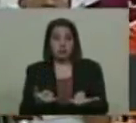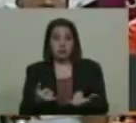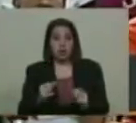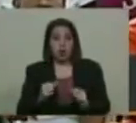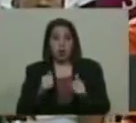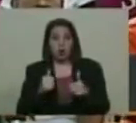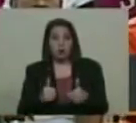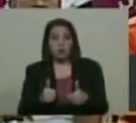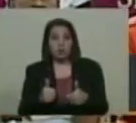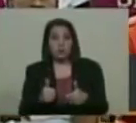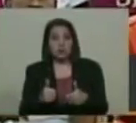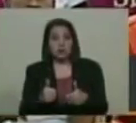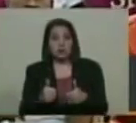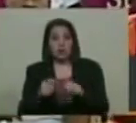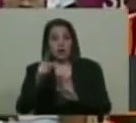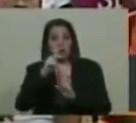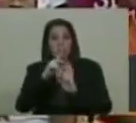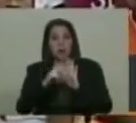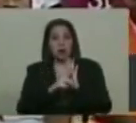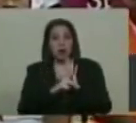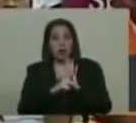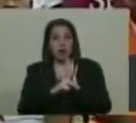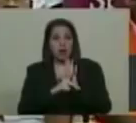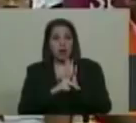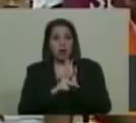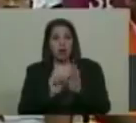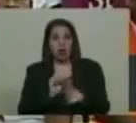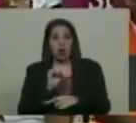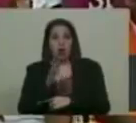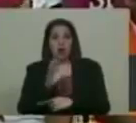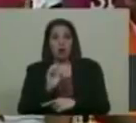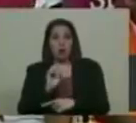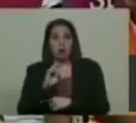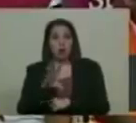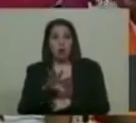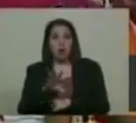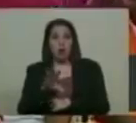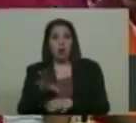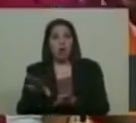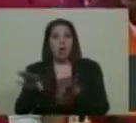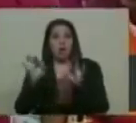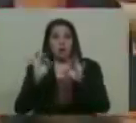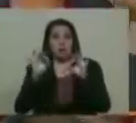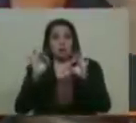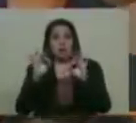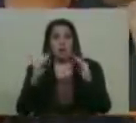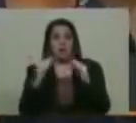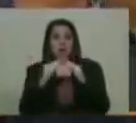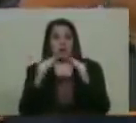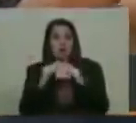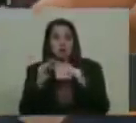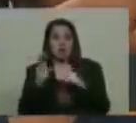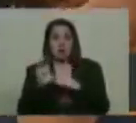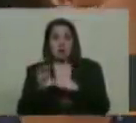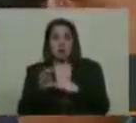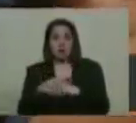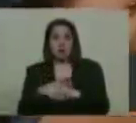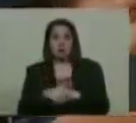arranca el plan de los bonos especiales para la gran misión Hogares de la Patria.